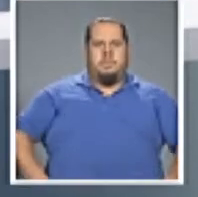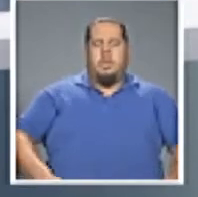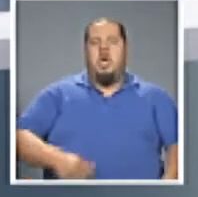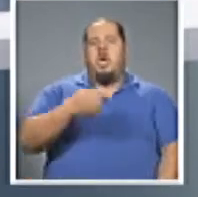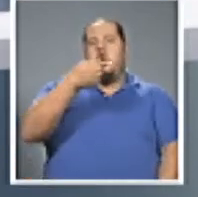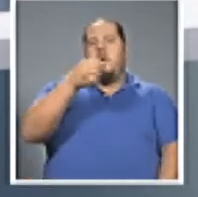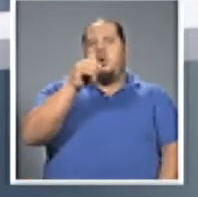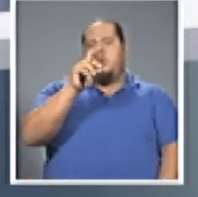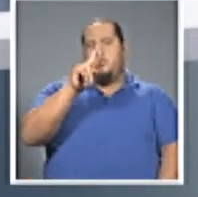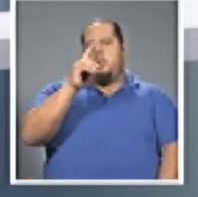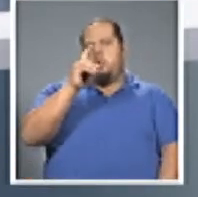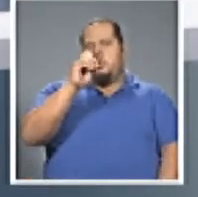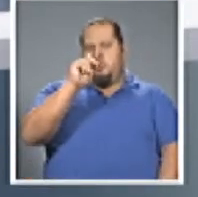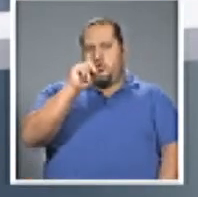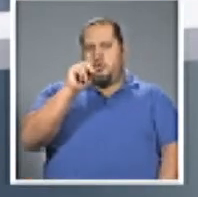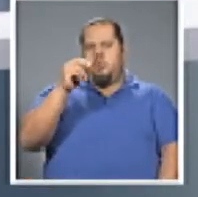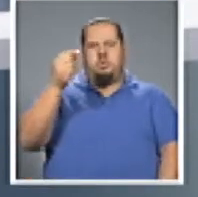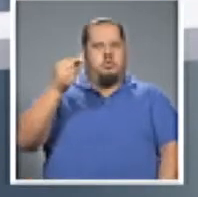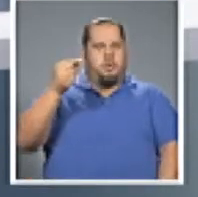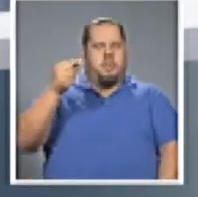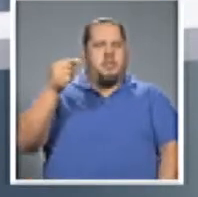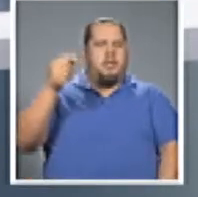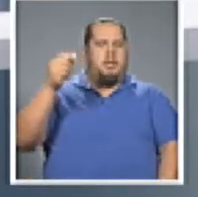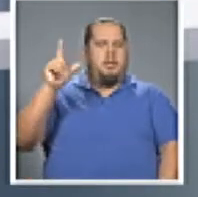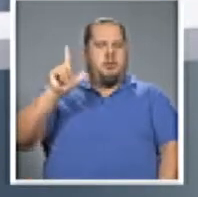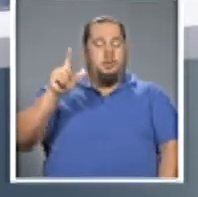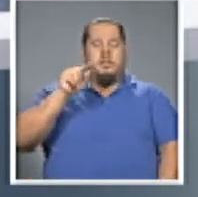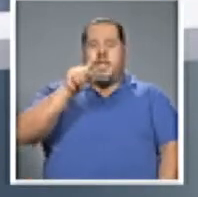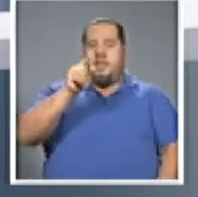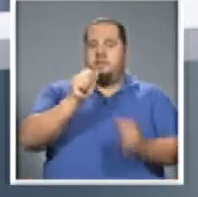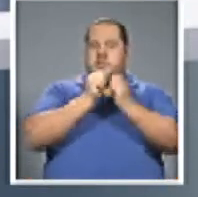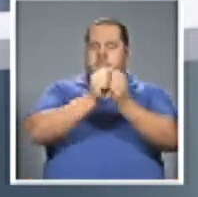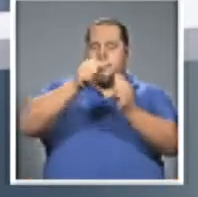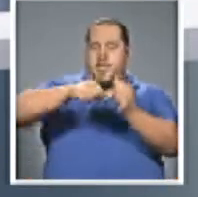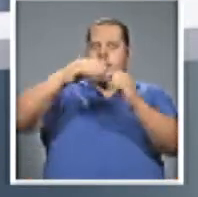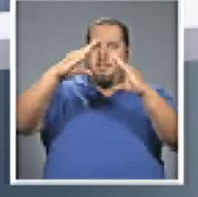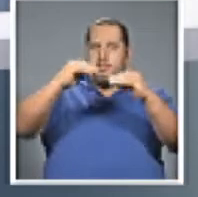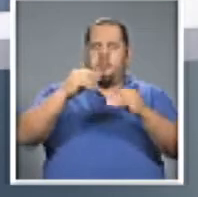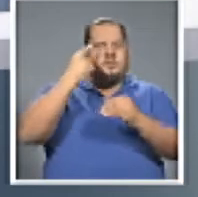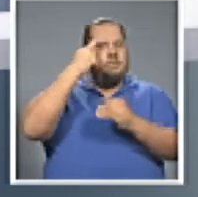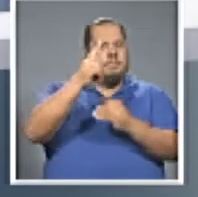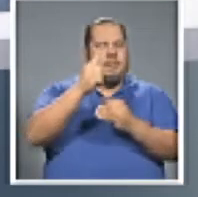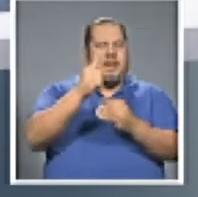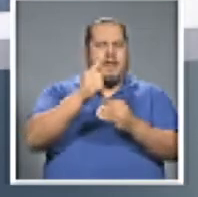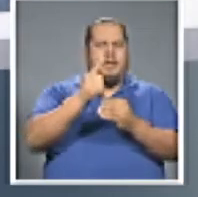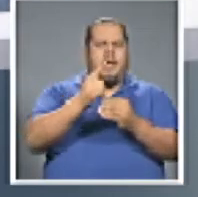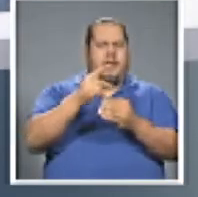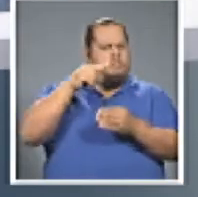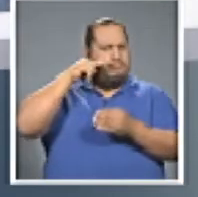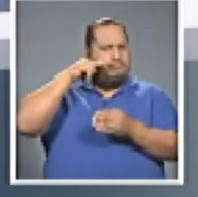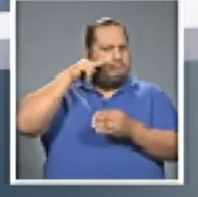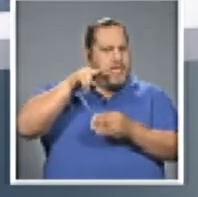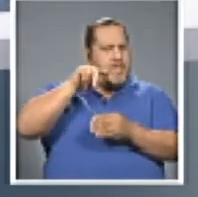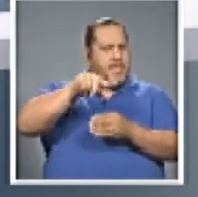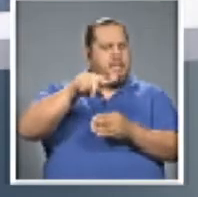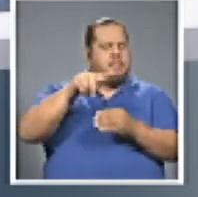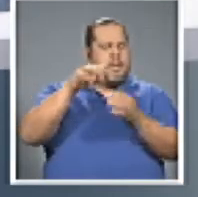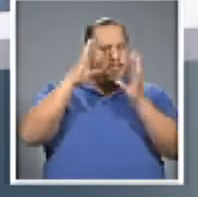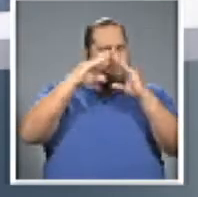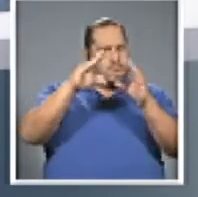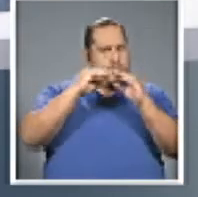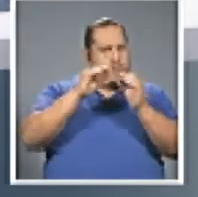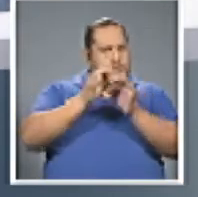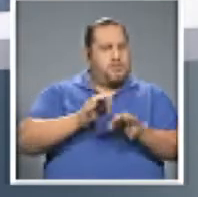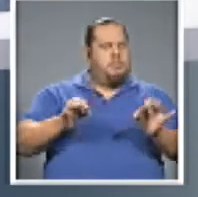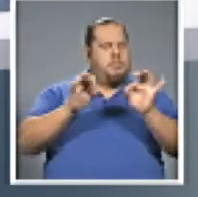Gordon Jonathan Lewis, el representante de UNICEF en nuestro país, nos acompaña esta noche para ahondar en esta información tan importante, en el informe anual